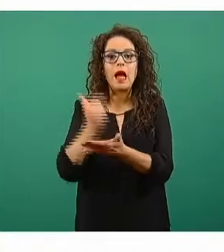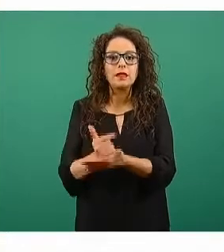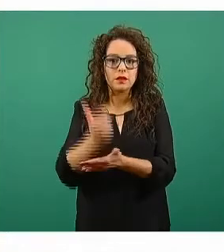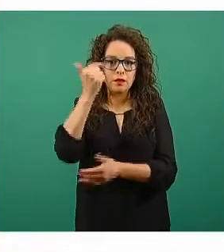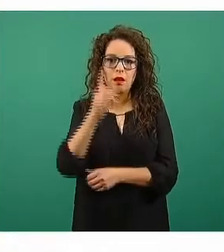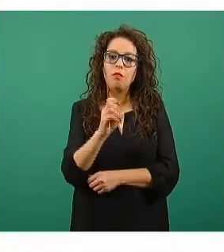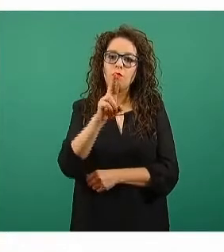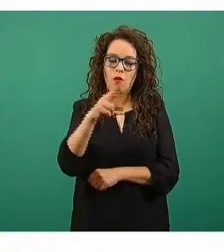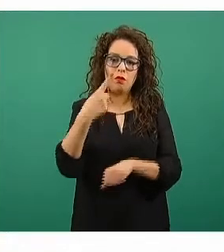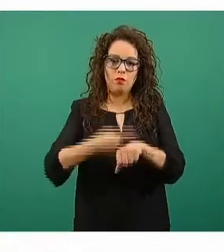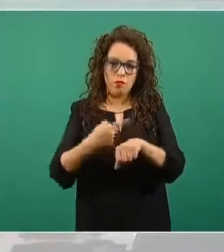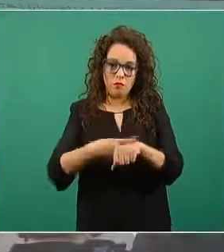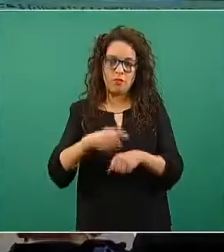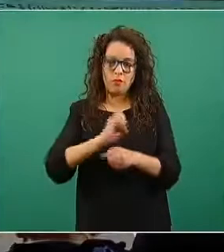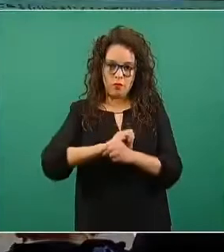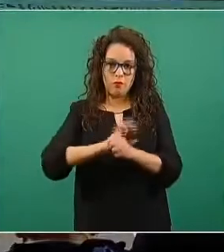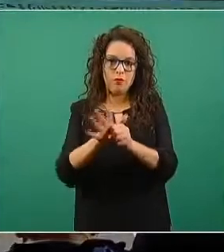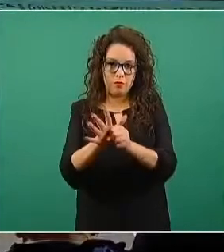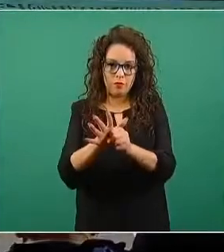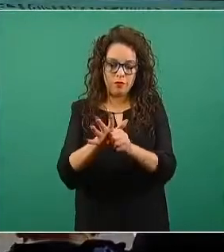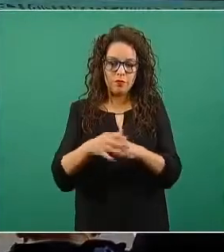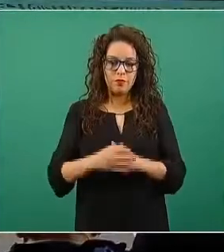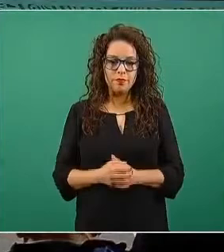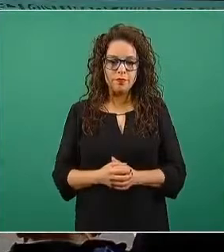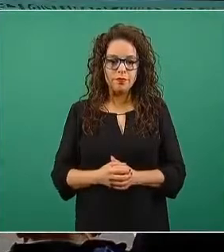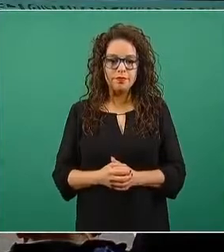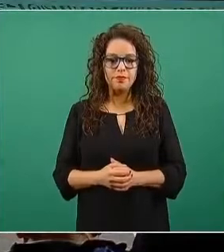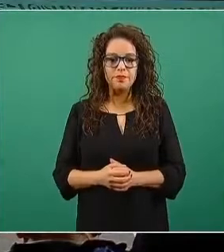la COVID-19.